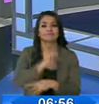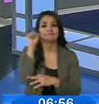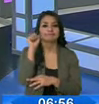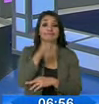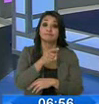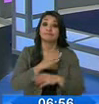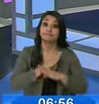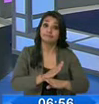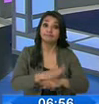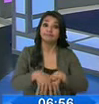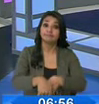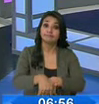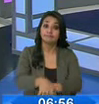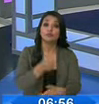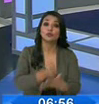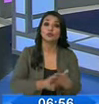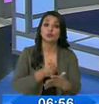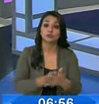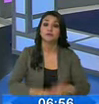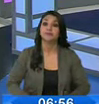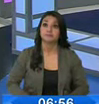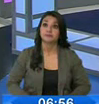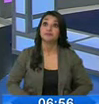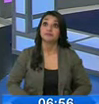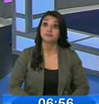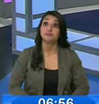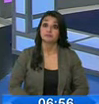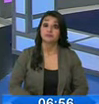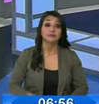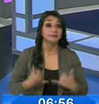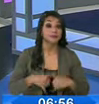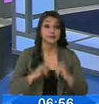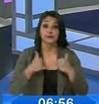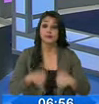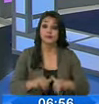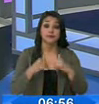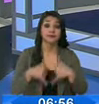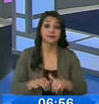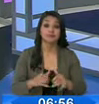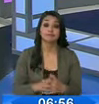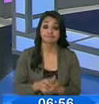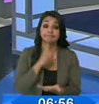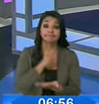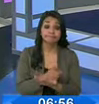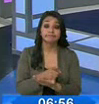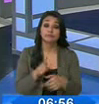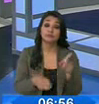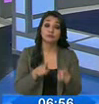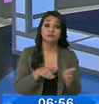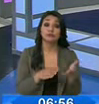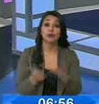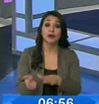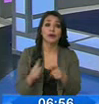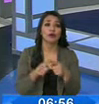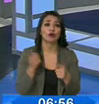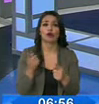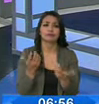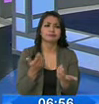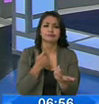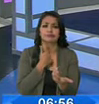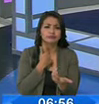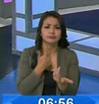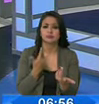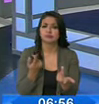salieron a luchar. Y así. Y que se siguen dando, ¿no? Y que se siguen dando lastimosamente. Y es eso lo que hay que erradicar de